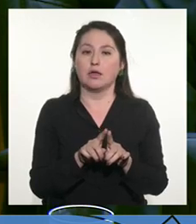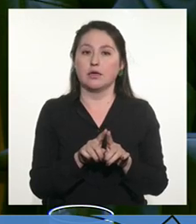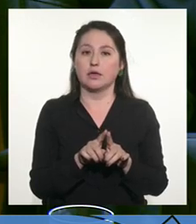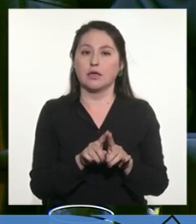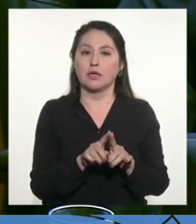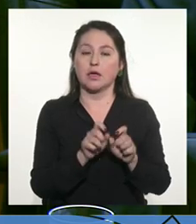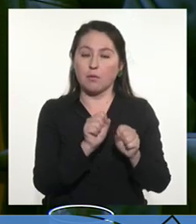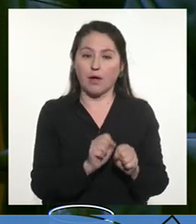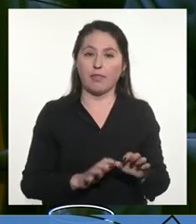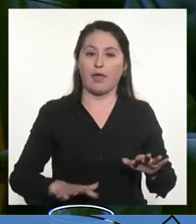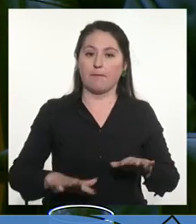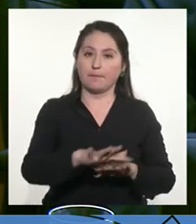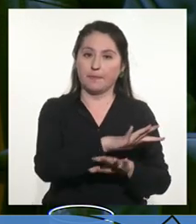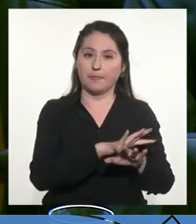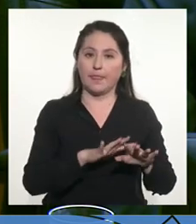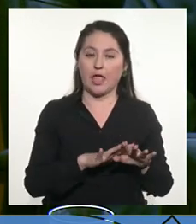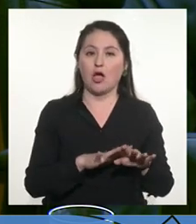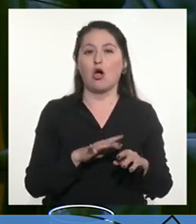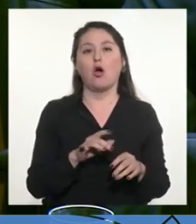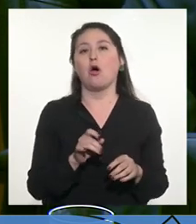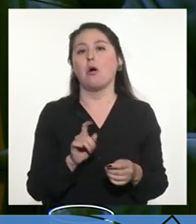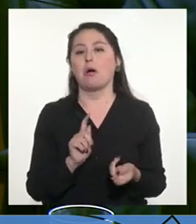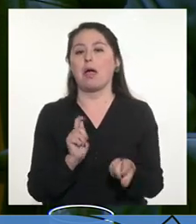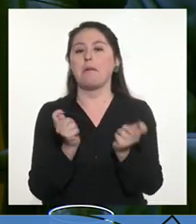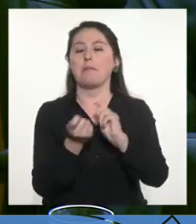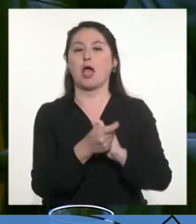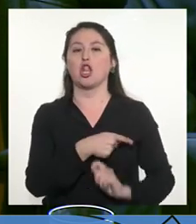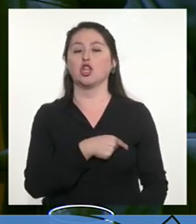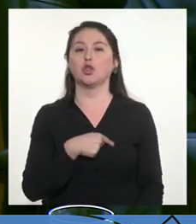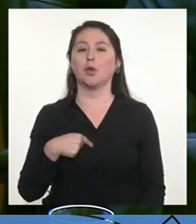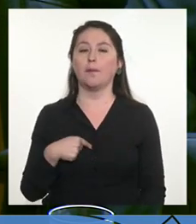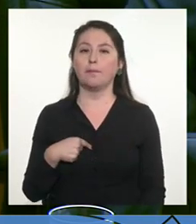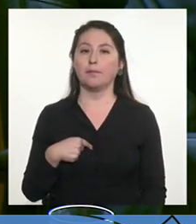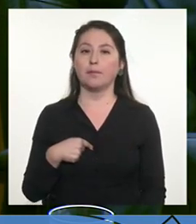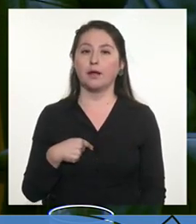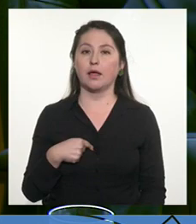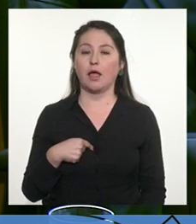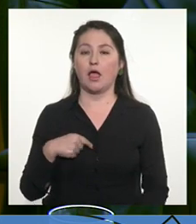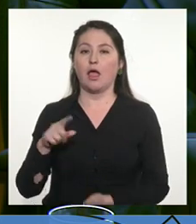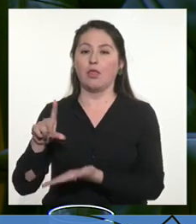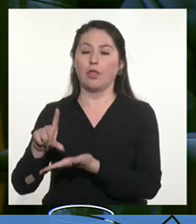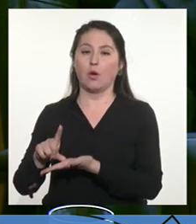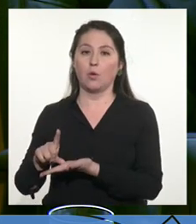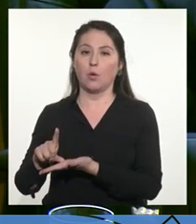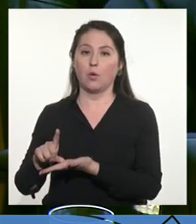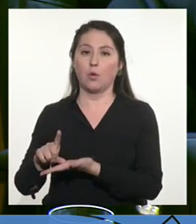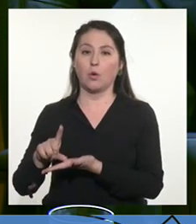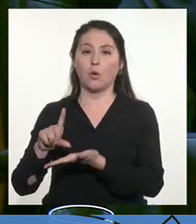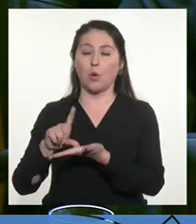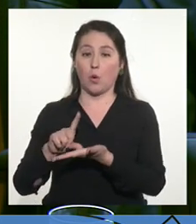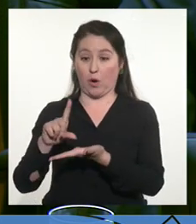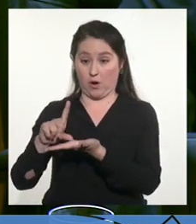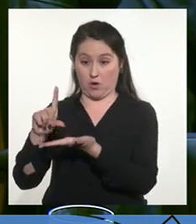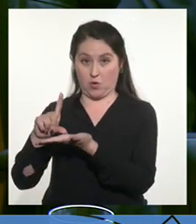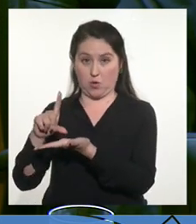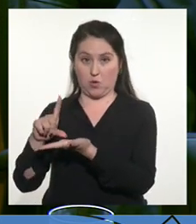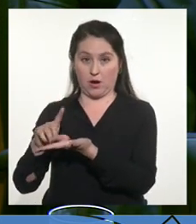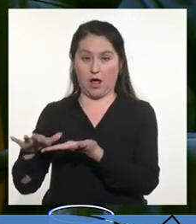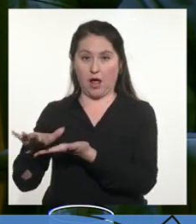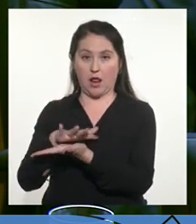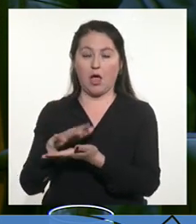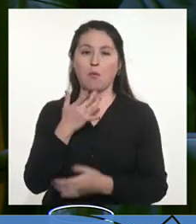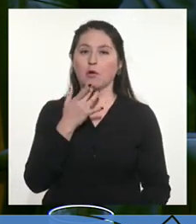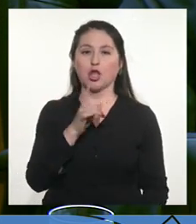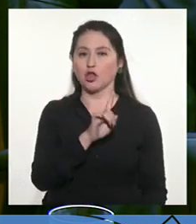pueden limitarse a cambiar el nombre de un lugar o un físico porque no es lo